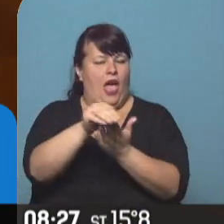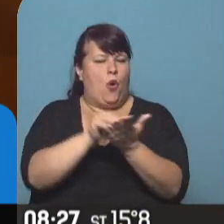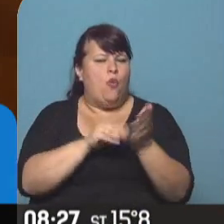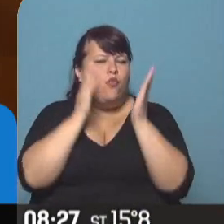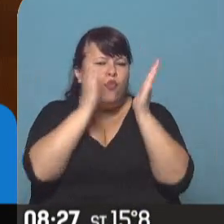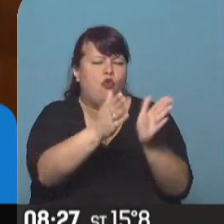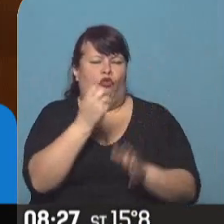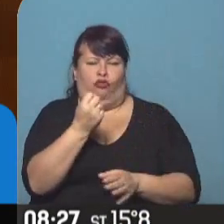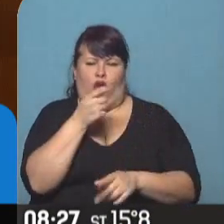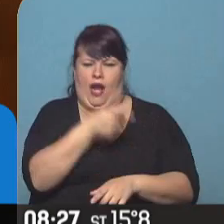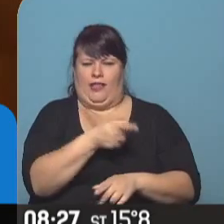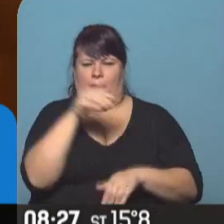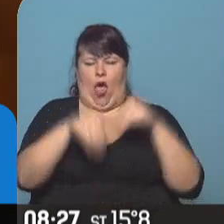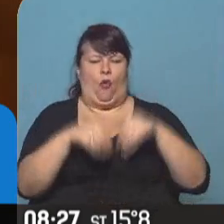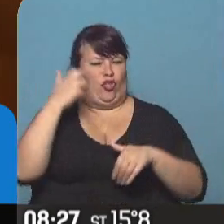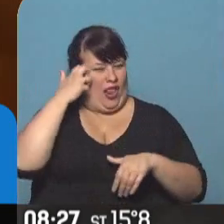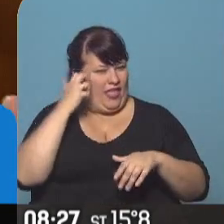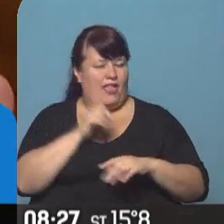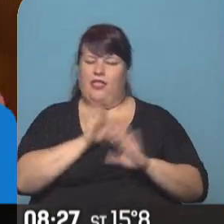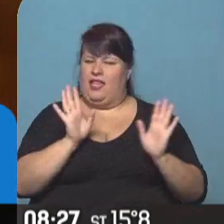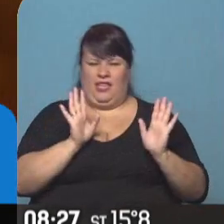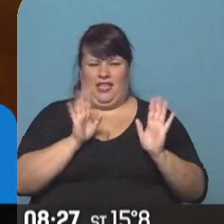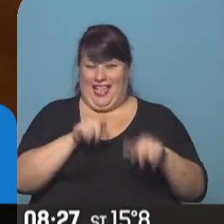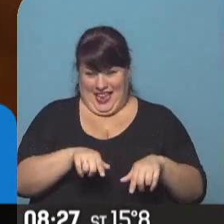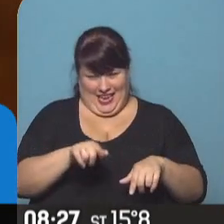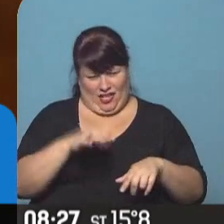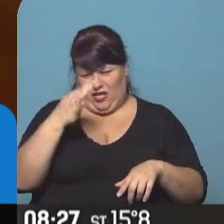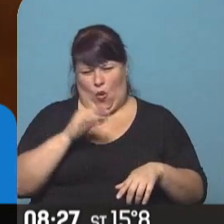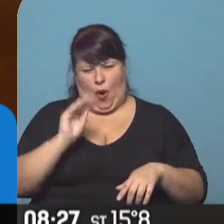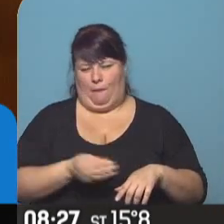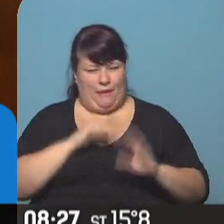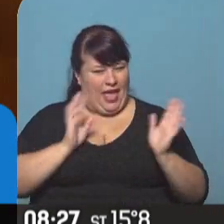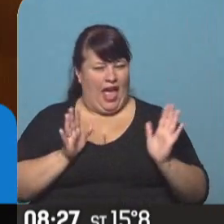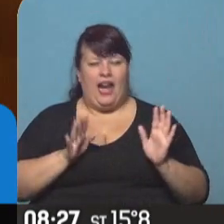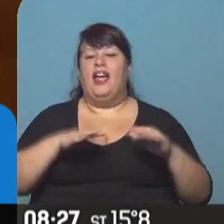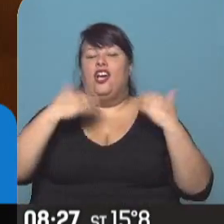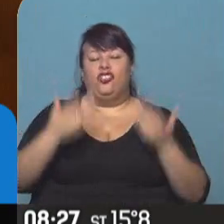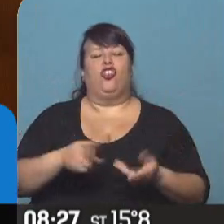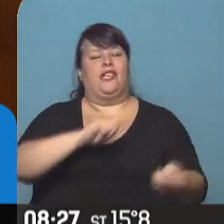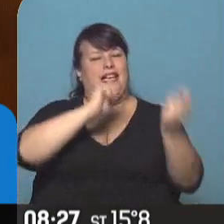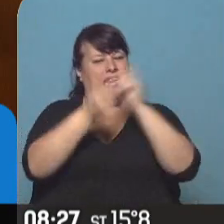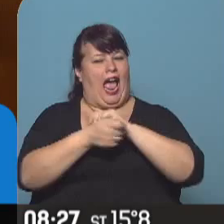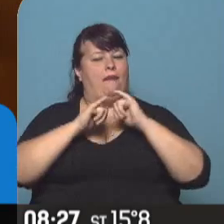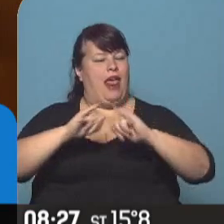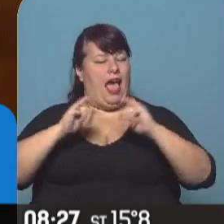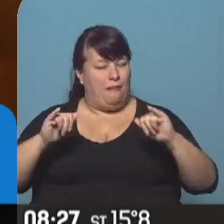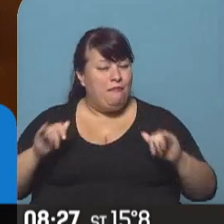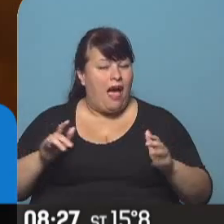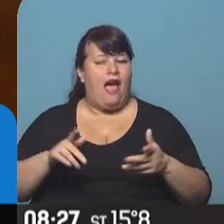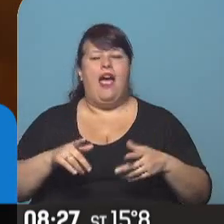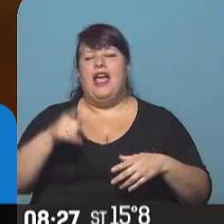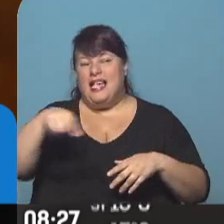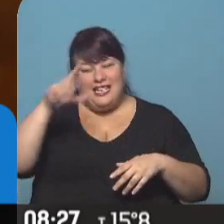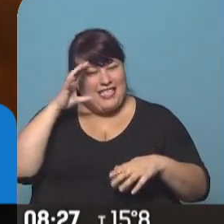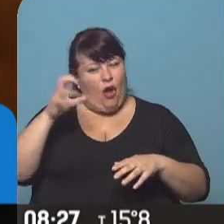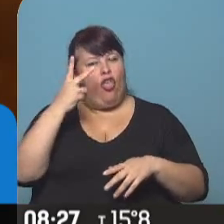dirigido a los votantes radicales y él dijo pero con esto no vamos a ganar y entonces ahí se reformula la campaña y si se